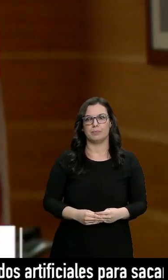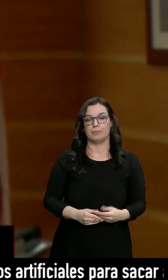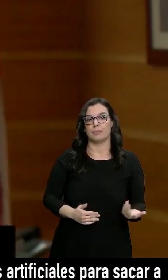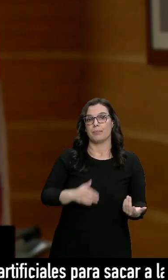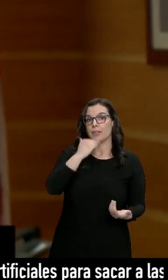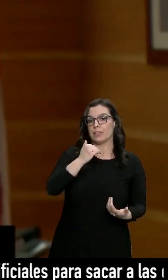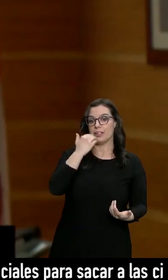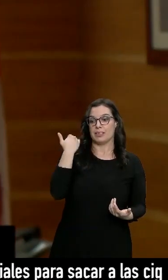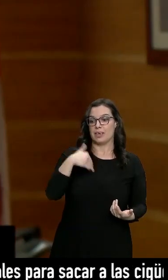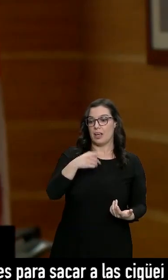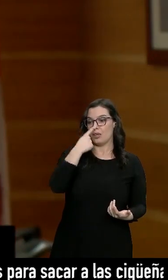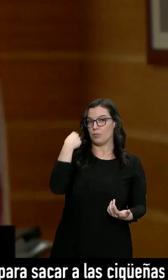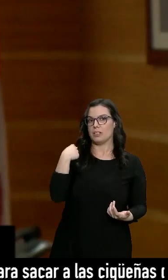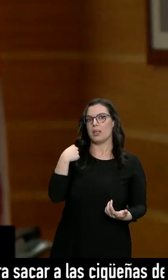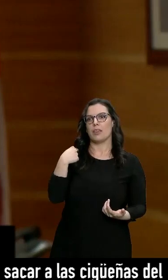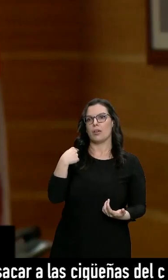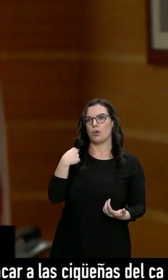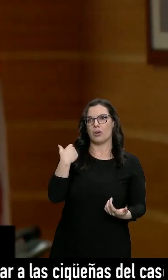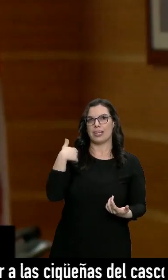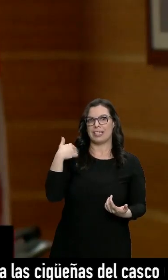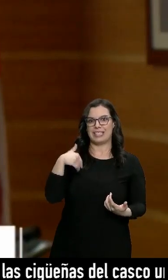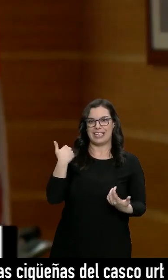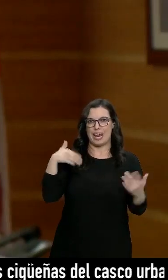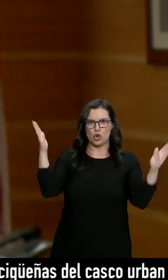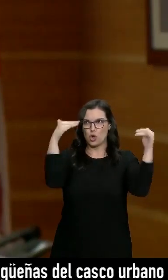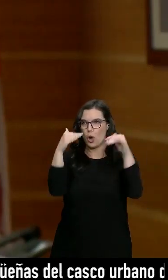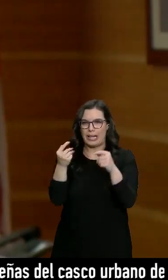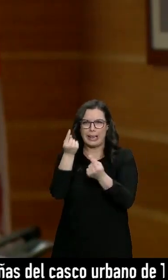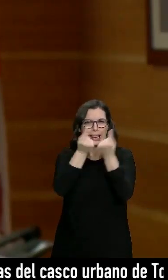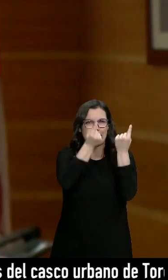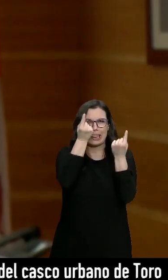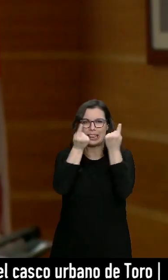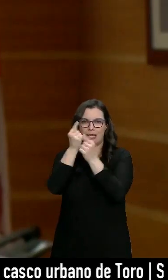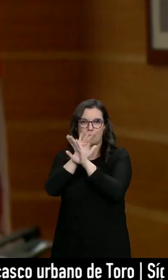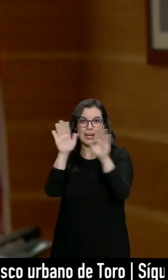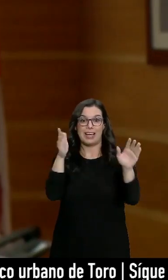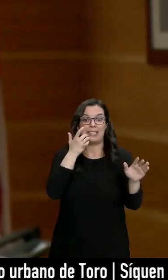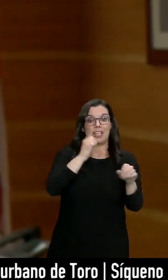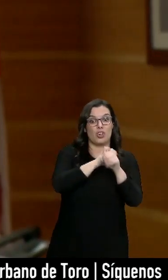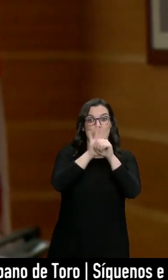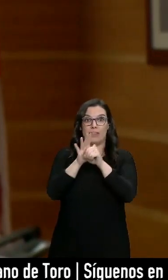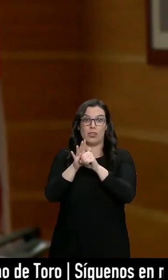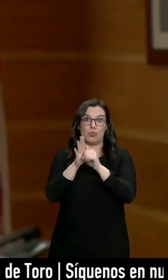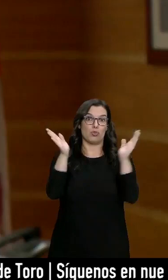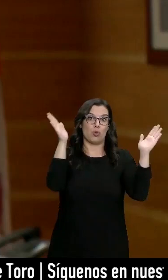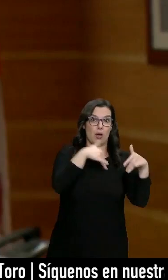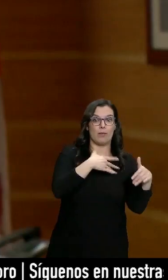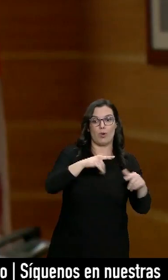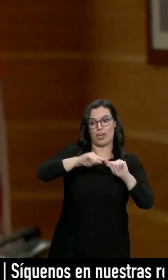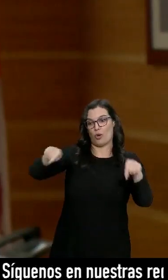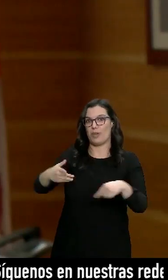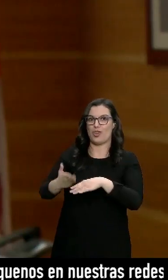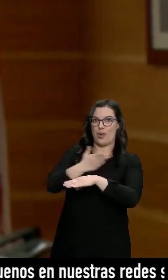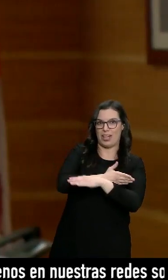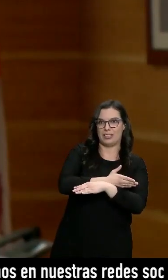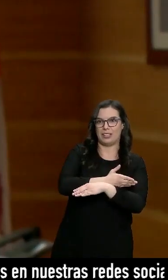Prácticamente ya en el 2020 realmente está casi erradicado el chabolismo. Si no hubiera habido una pandemia, probablemente esos convenios hubieran podido firmarse